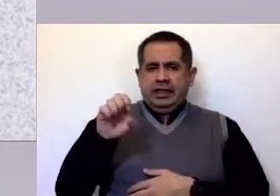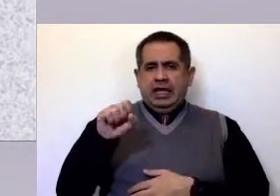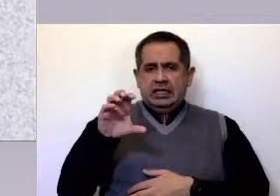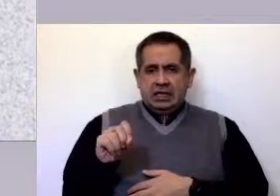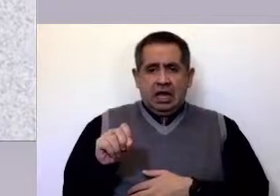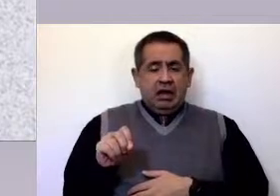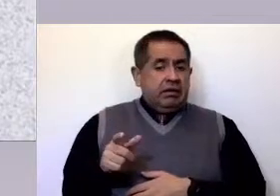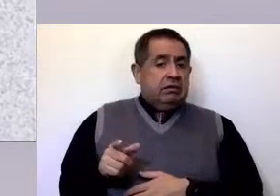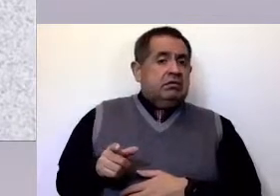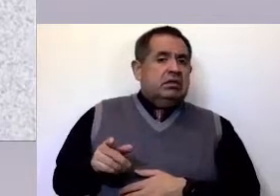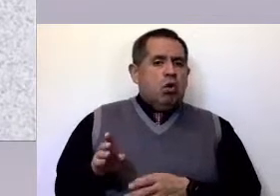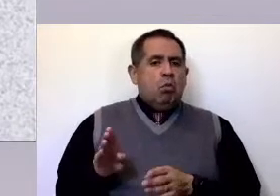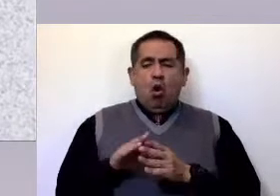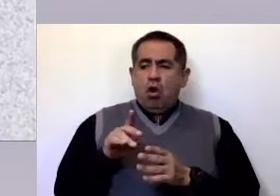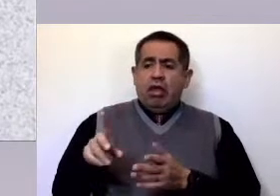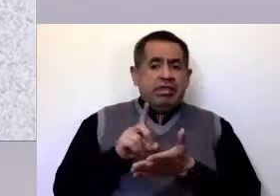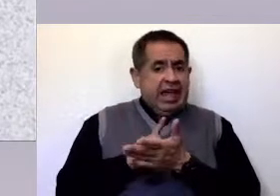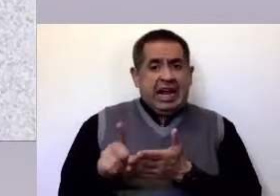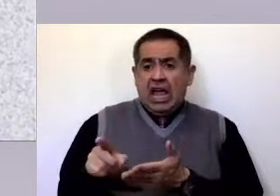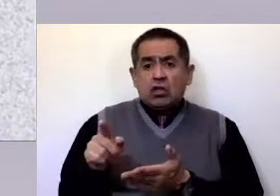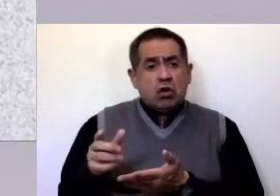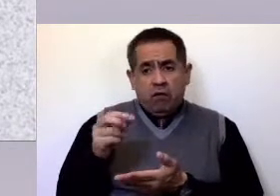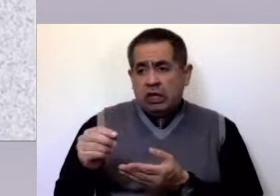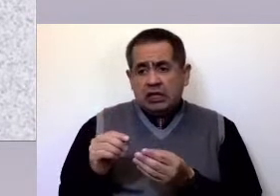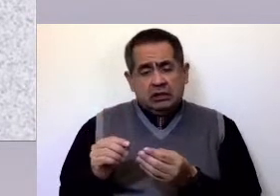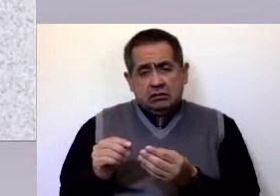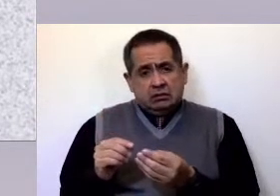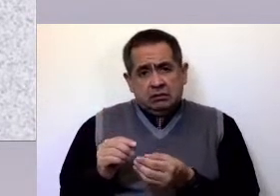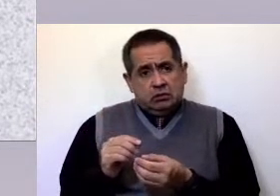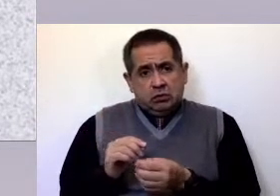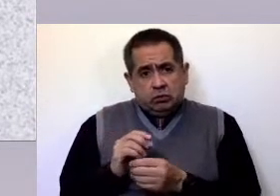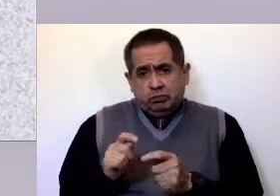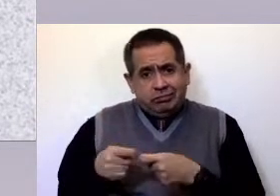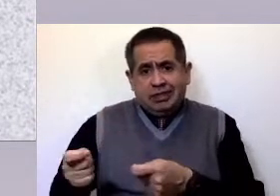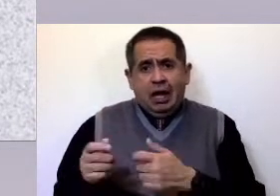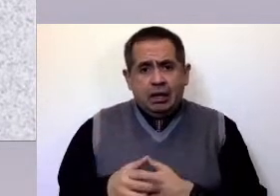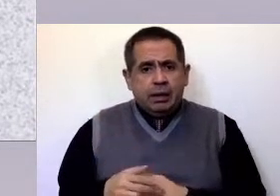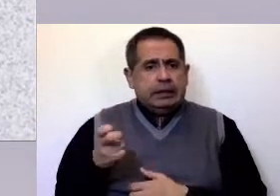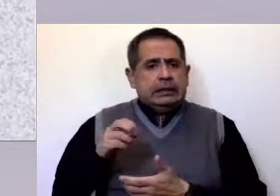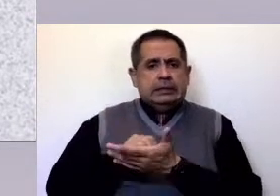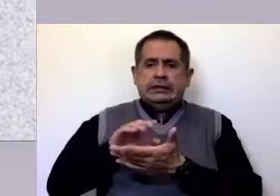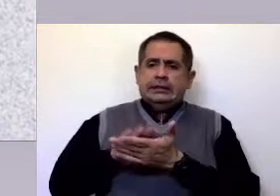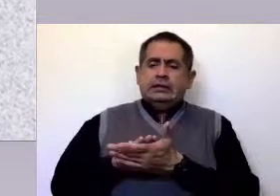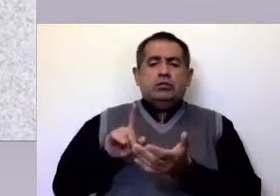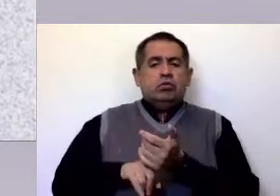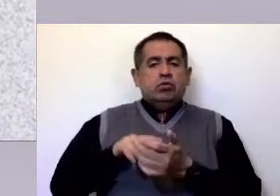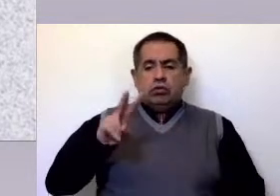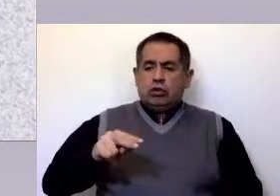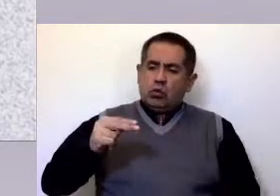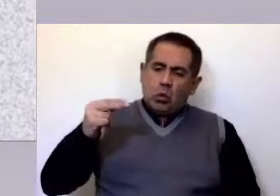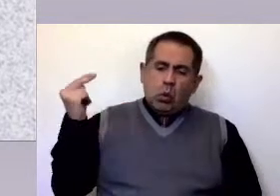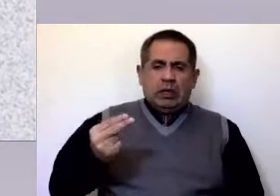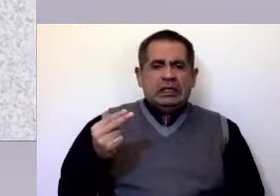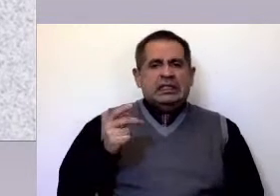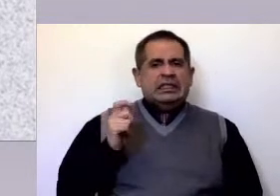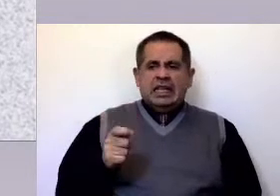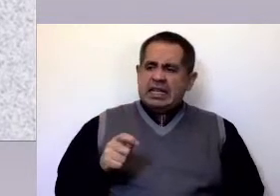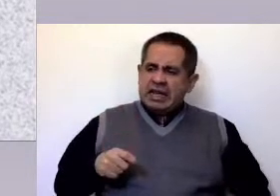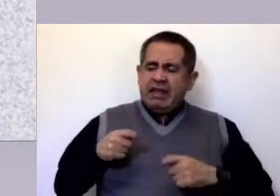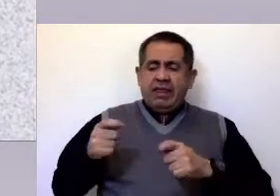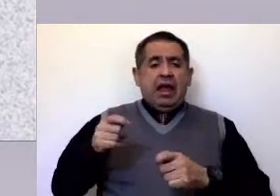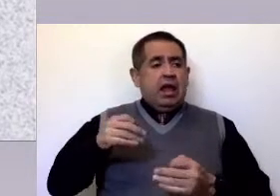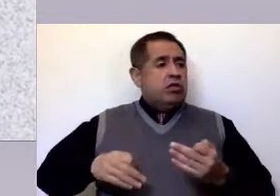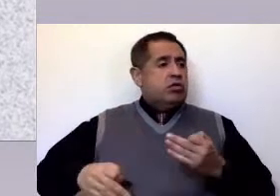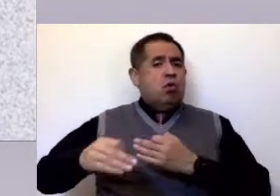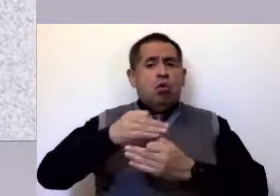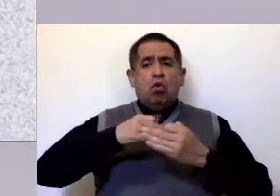vital importantes también han sido los precedentes en torno a la urgente necesidad de garantizar a todos los